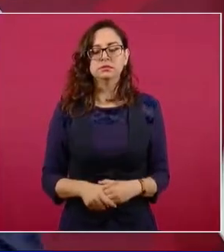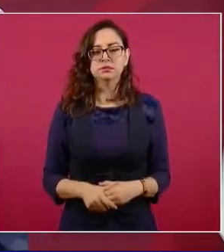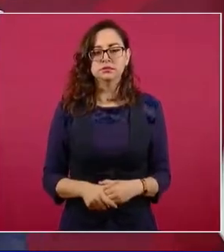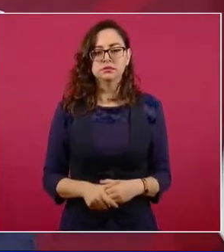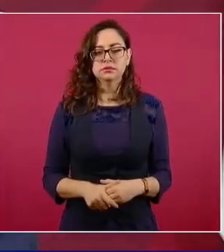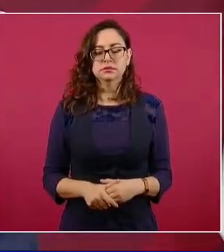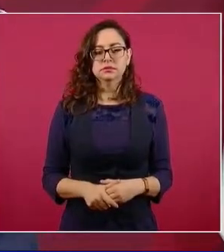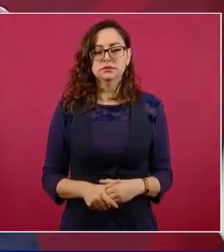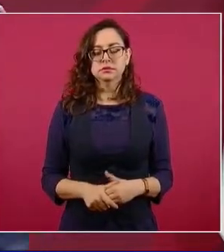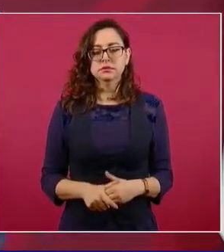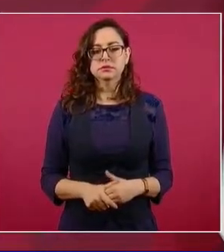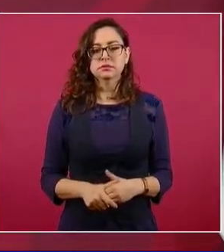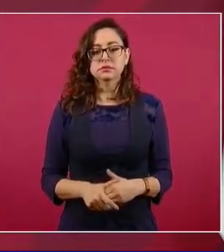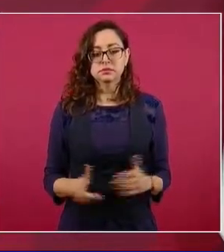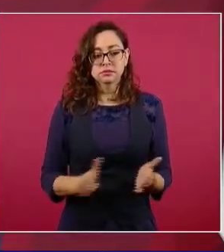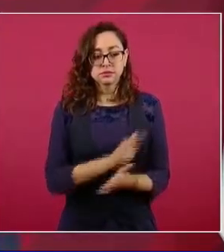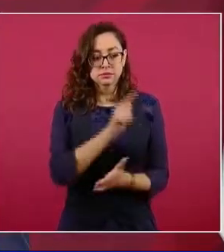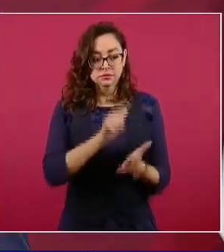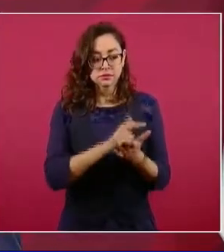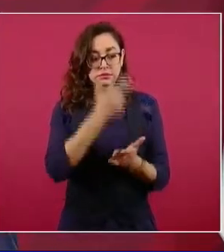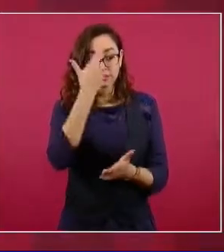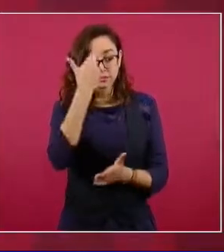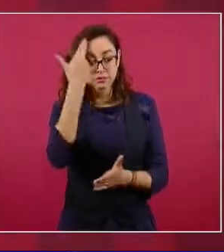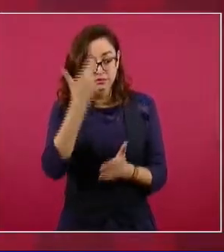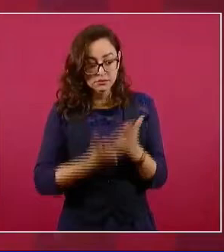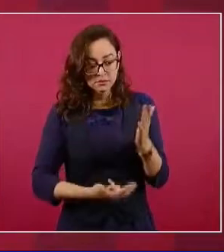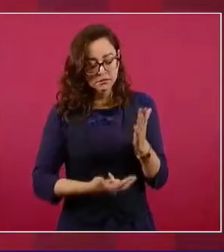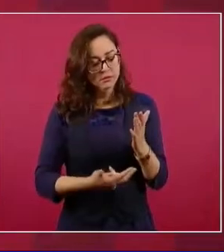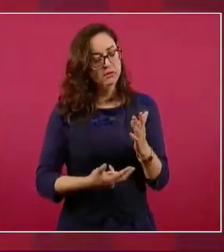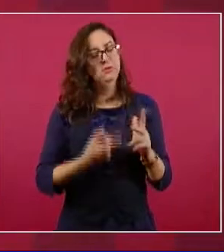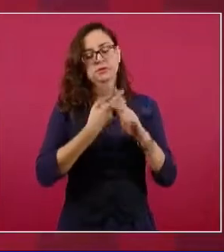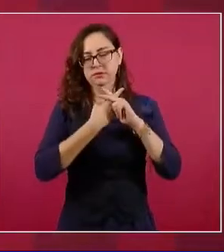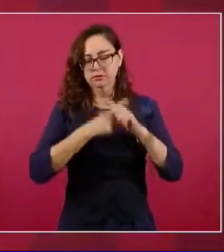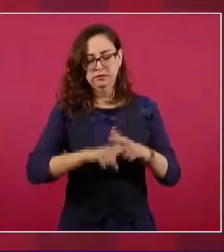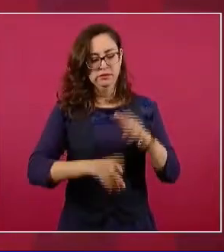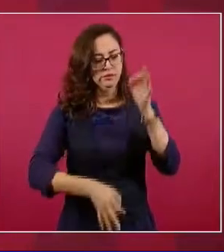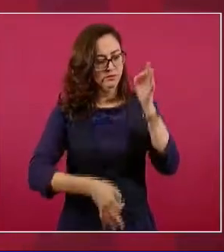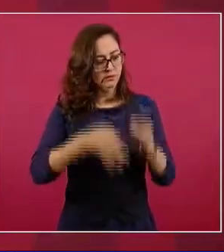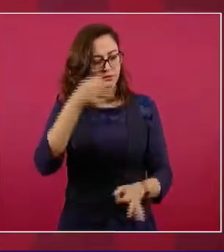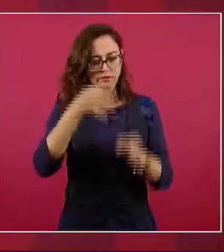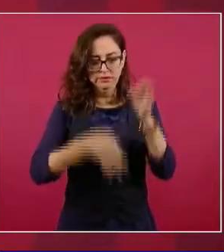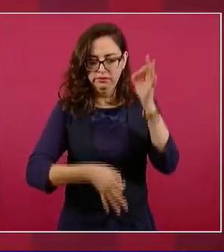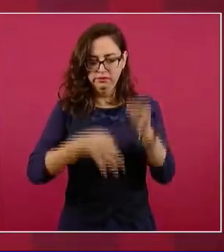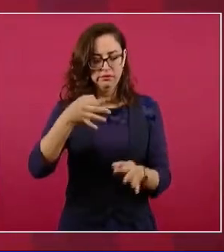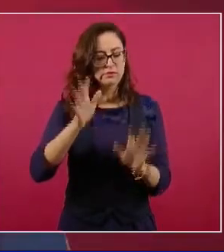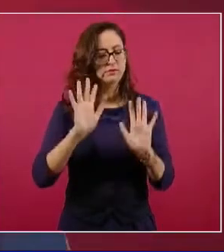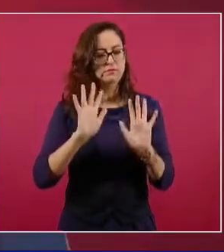El que comete un delito es juzgado, no hay protección,